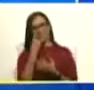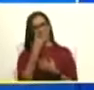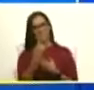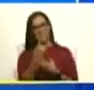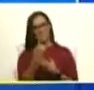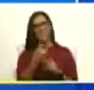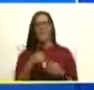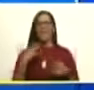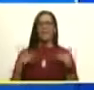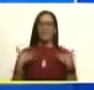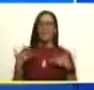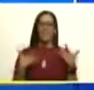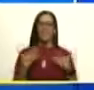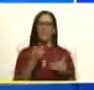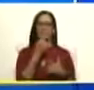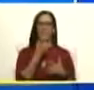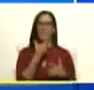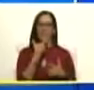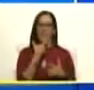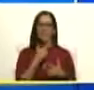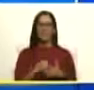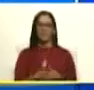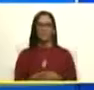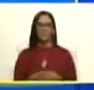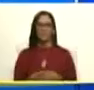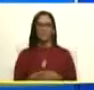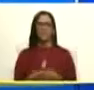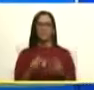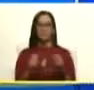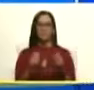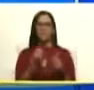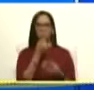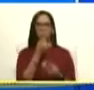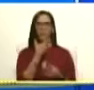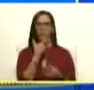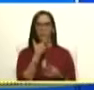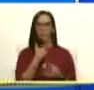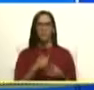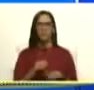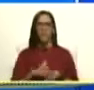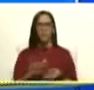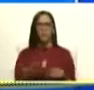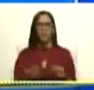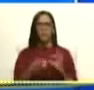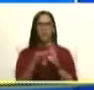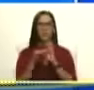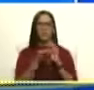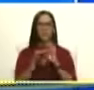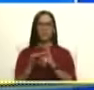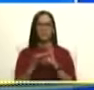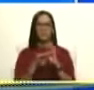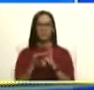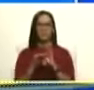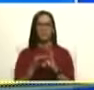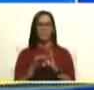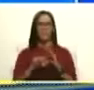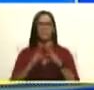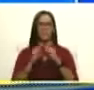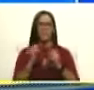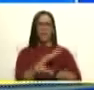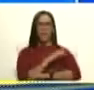Este acto ha estado muy bonito, este evento, Cilia. Muy bonito. Porque es la unión de toda la